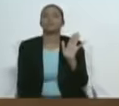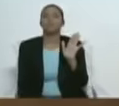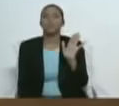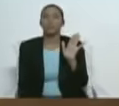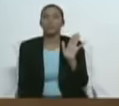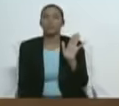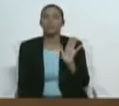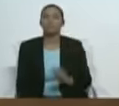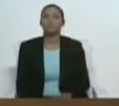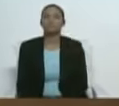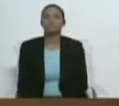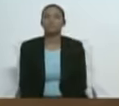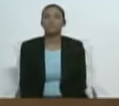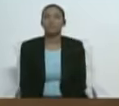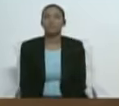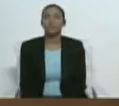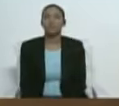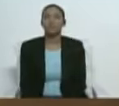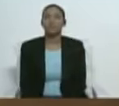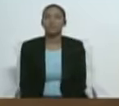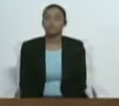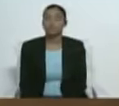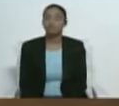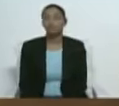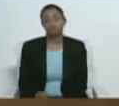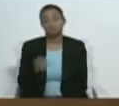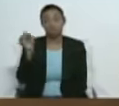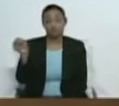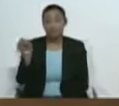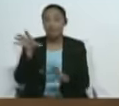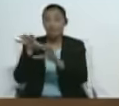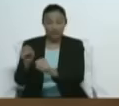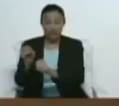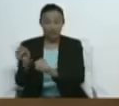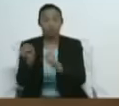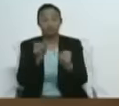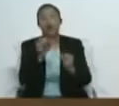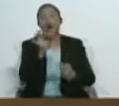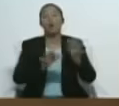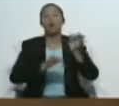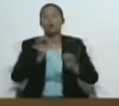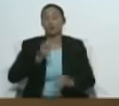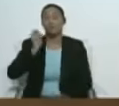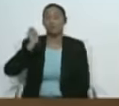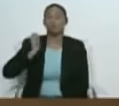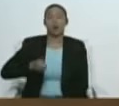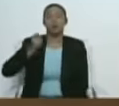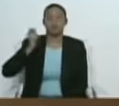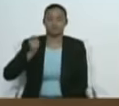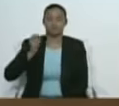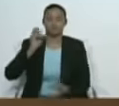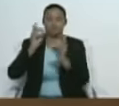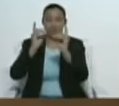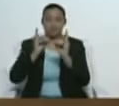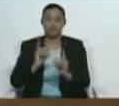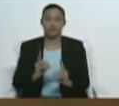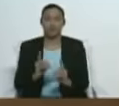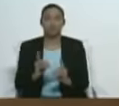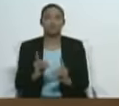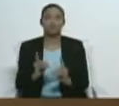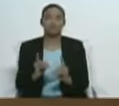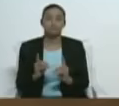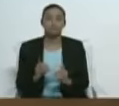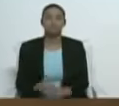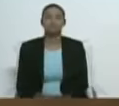involucrados procesados por el sistema de Justicia brevemente los traigo a colación